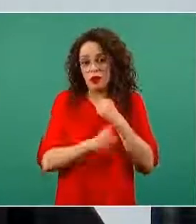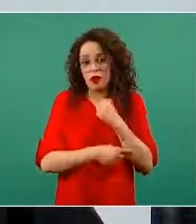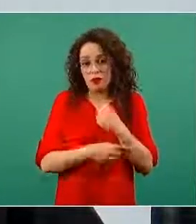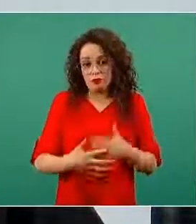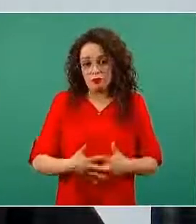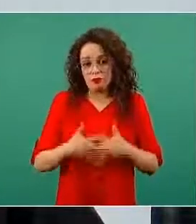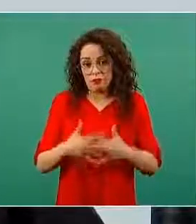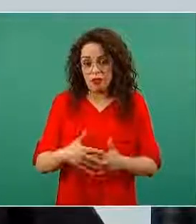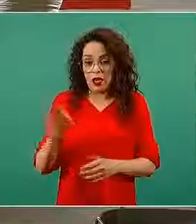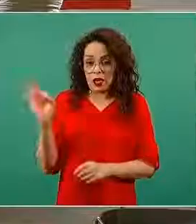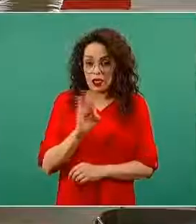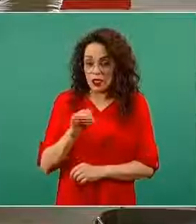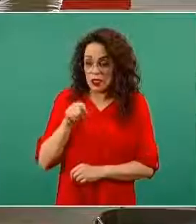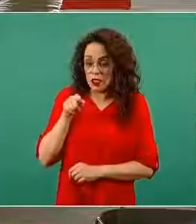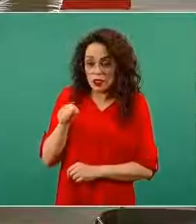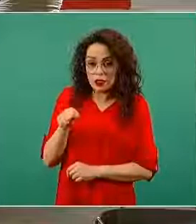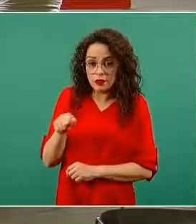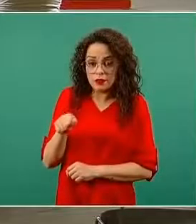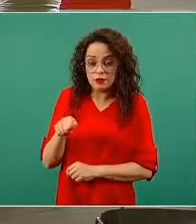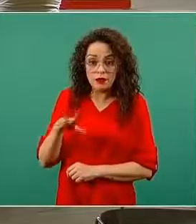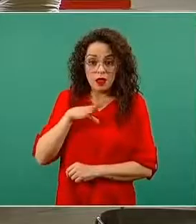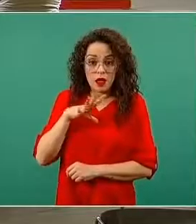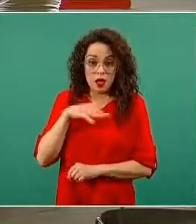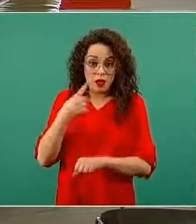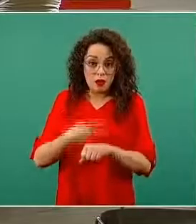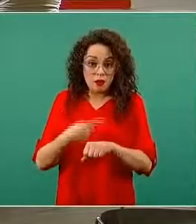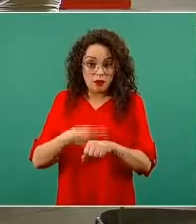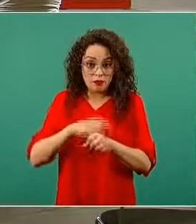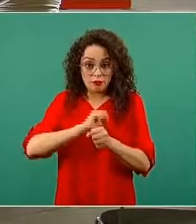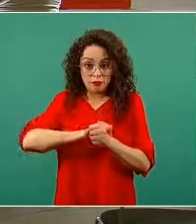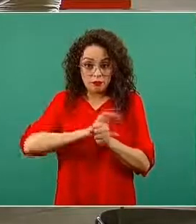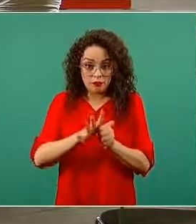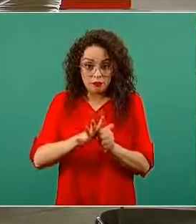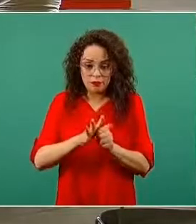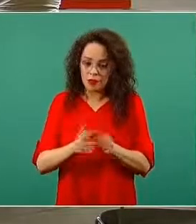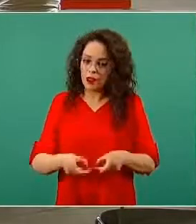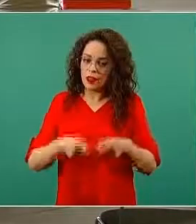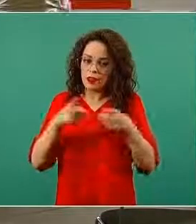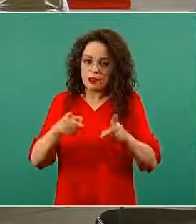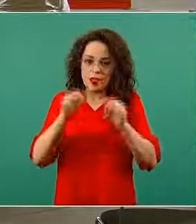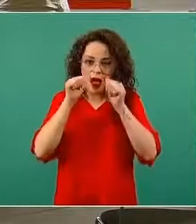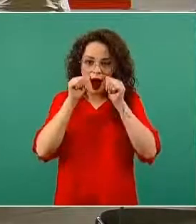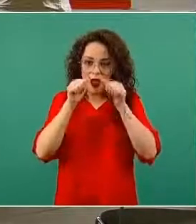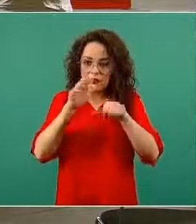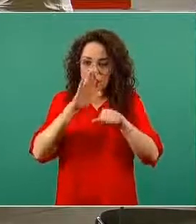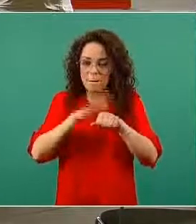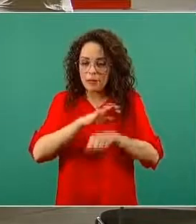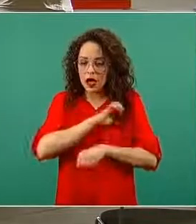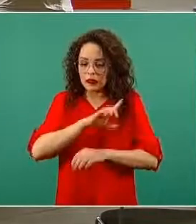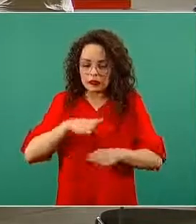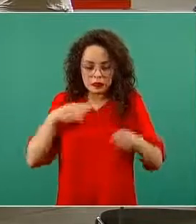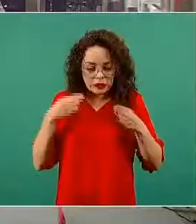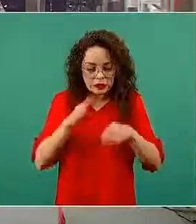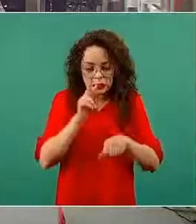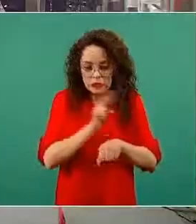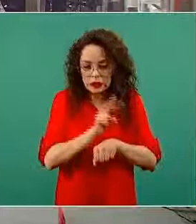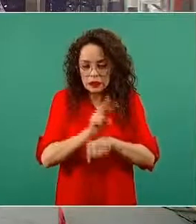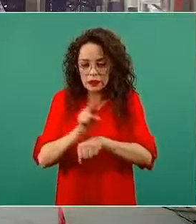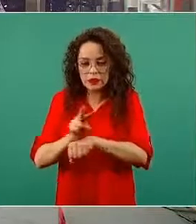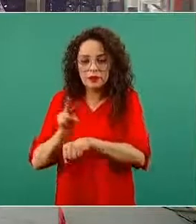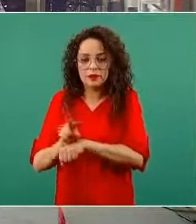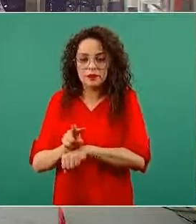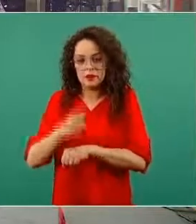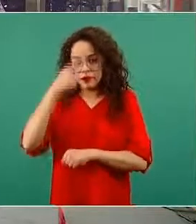adolescentes embarazadas tengan COVID, tendrán una atención muy focalizada para lograr